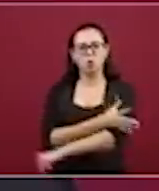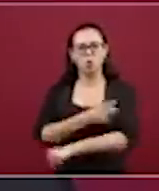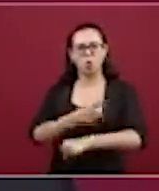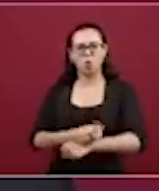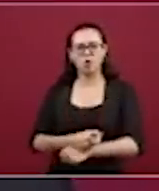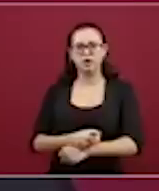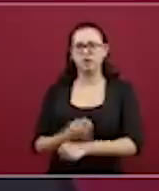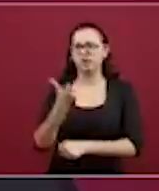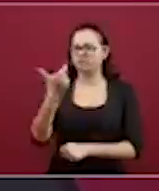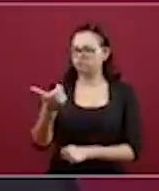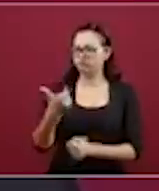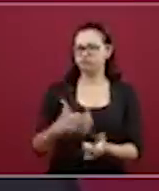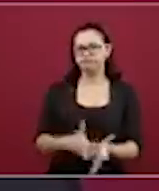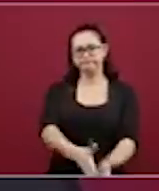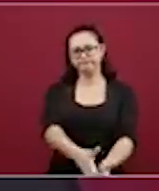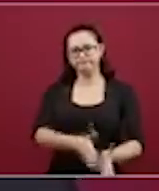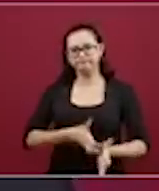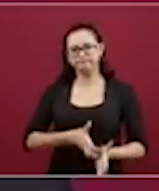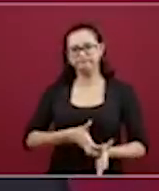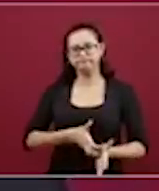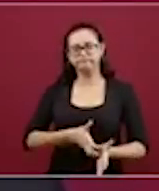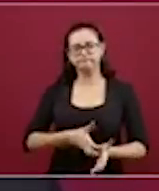austero,